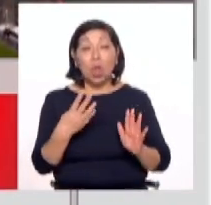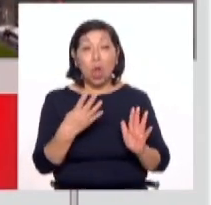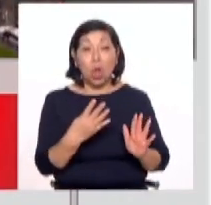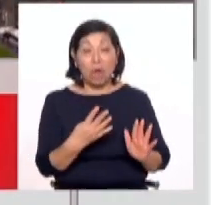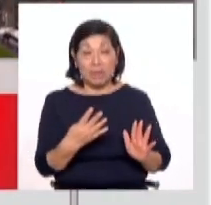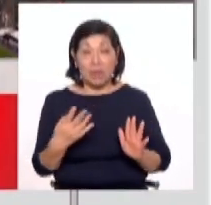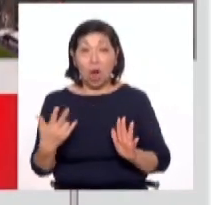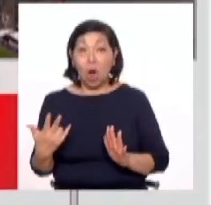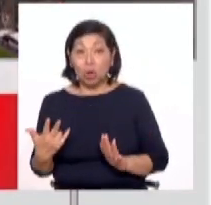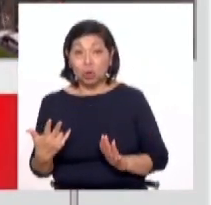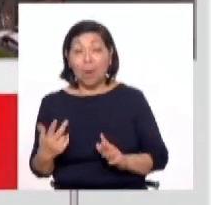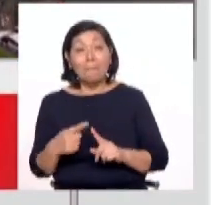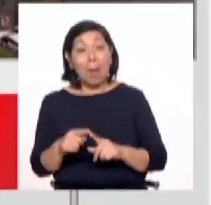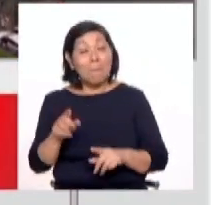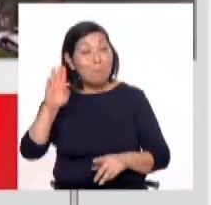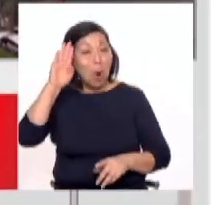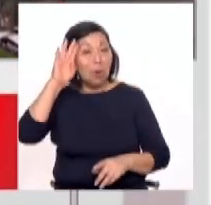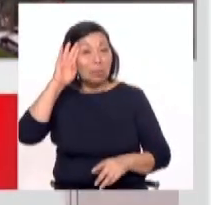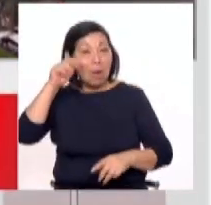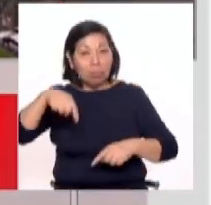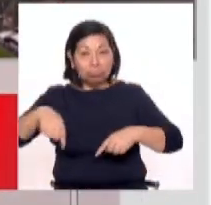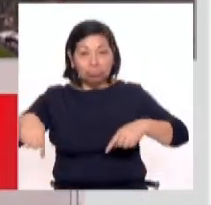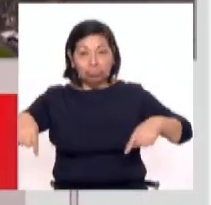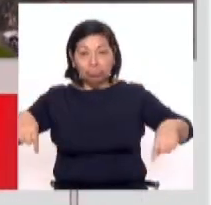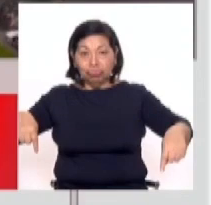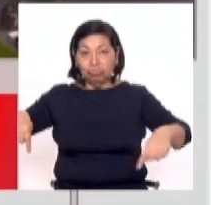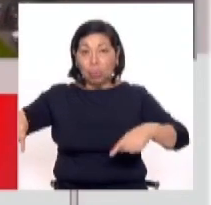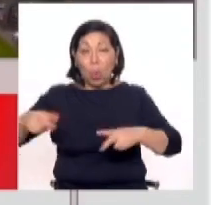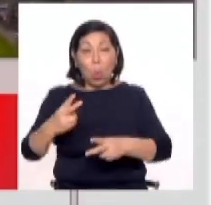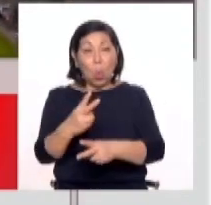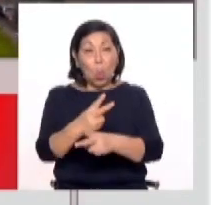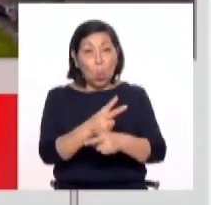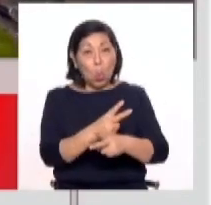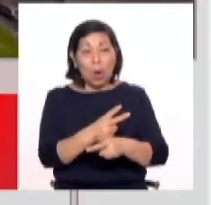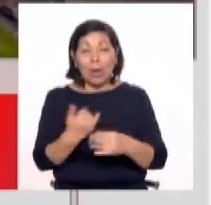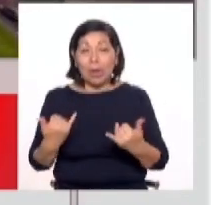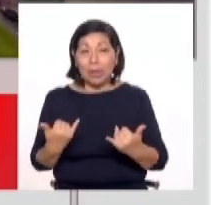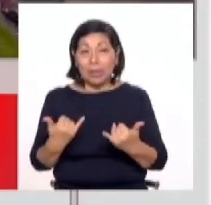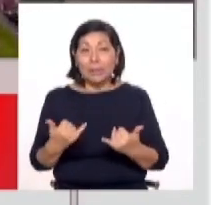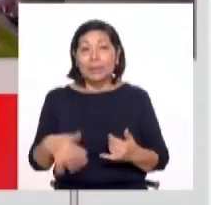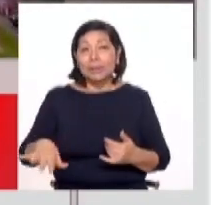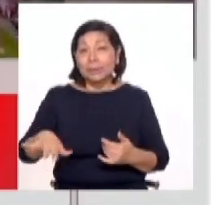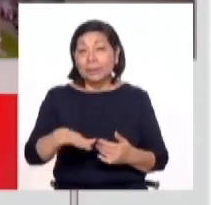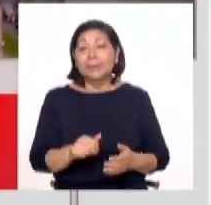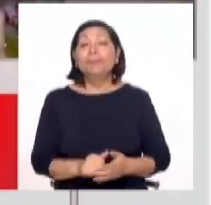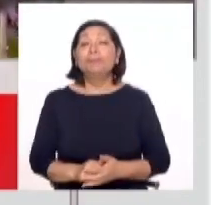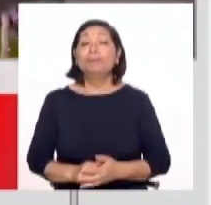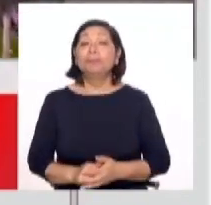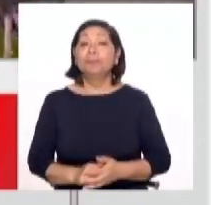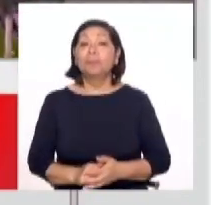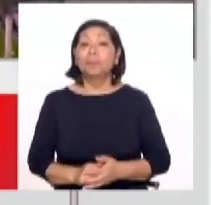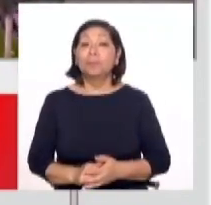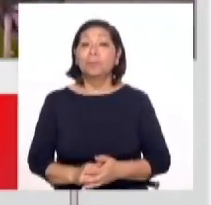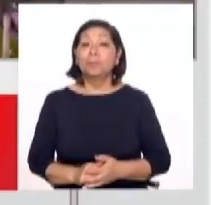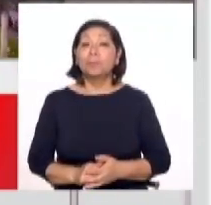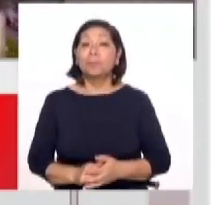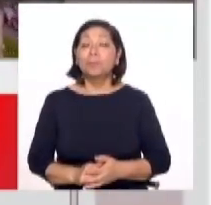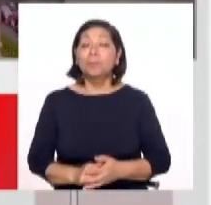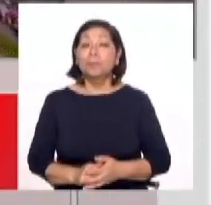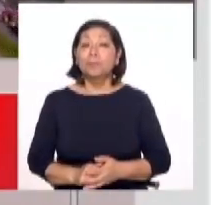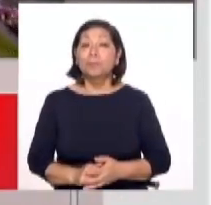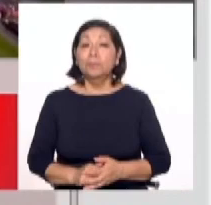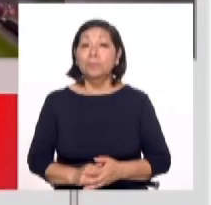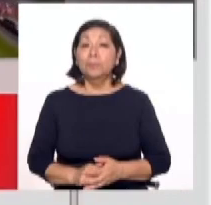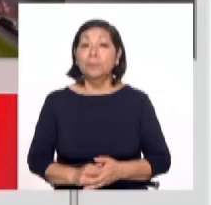1798 son los efectivos que van a desplegar, se van a garantizar la seguridad en este operativo. Al Estadio Nacional.